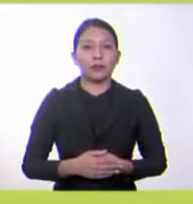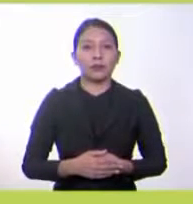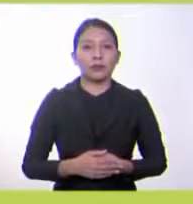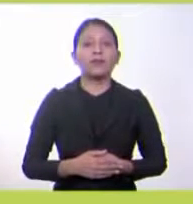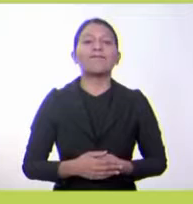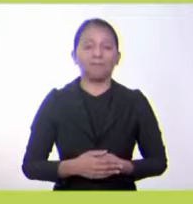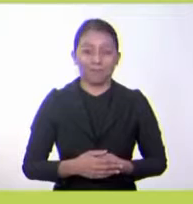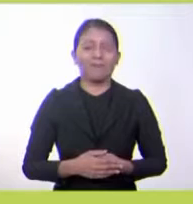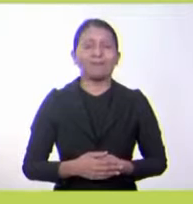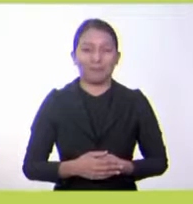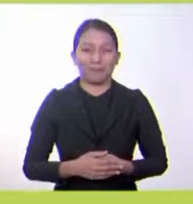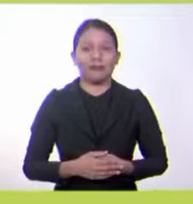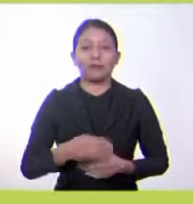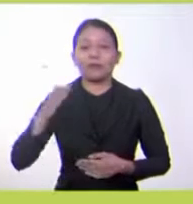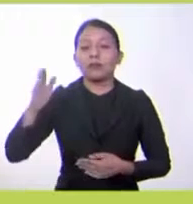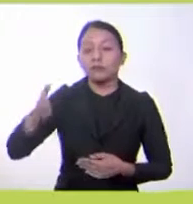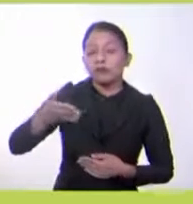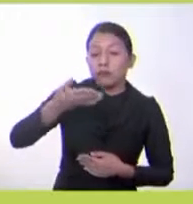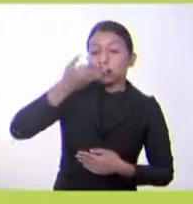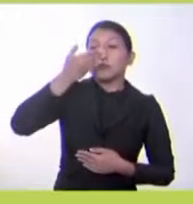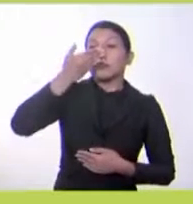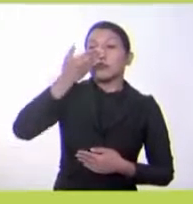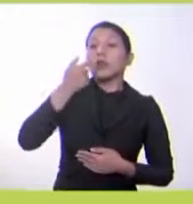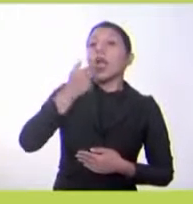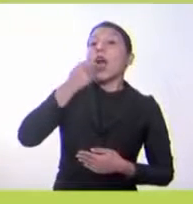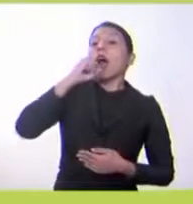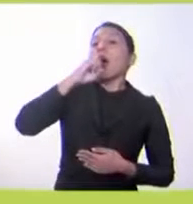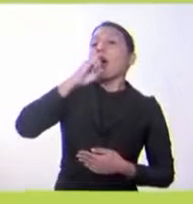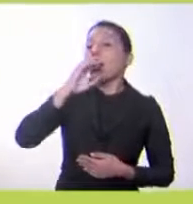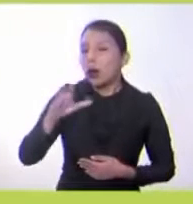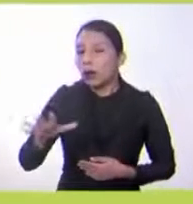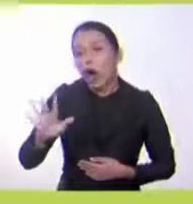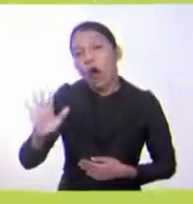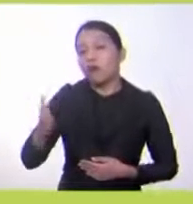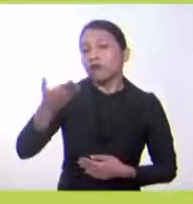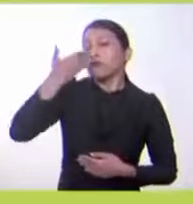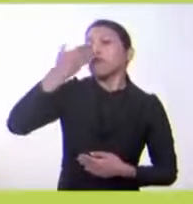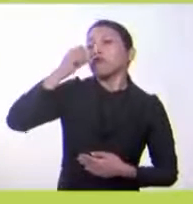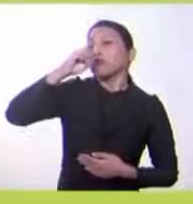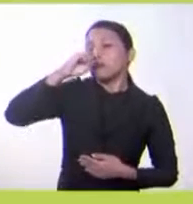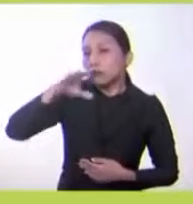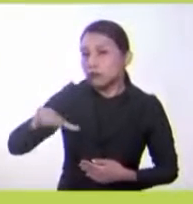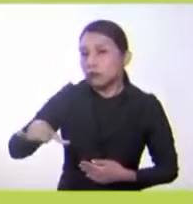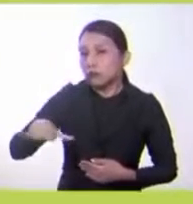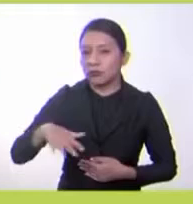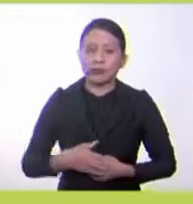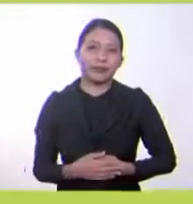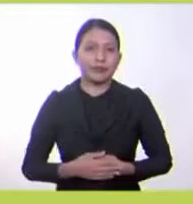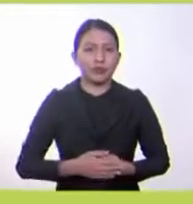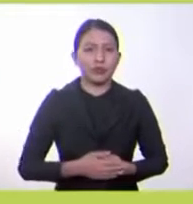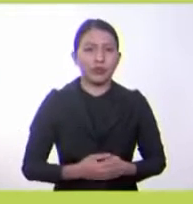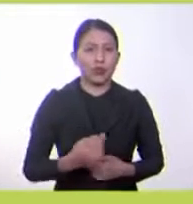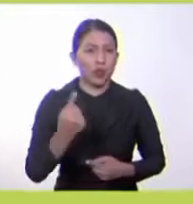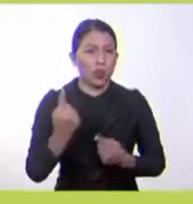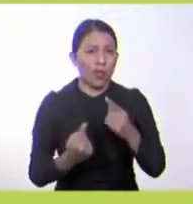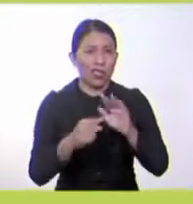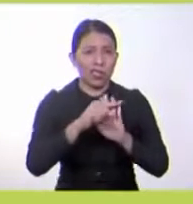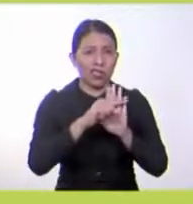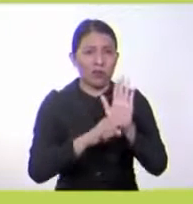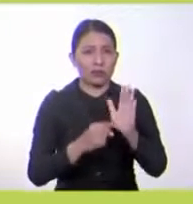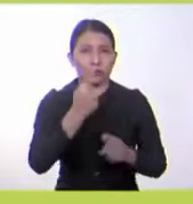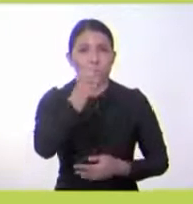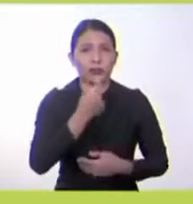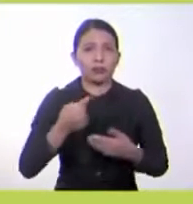Sí, inhalación y exhalación. ¿Qué tipo de respiración tenemos los